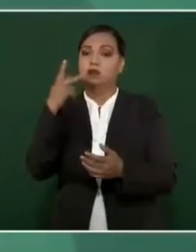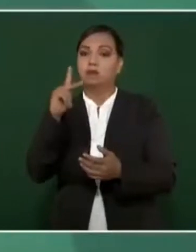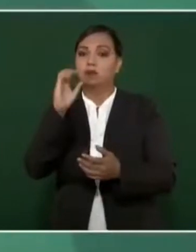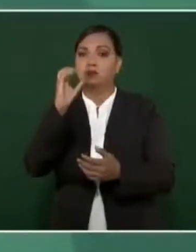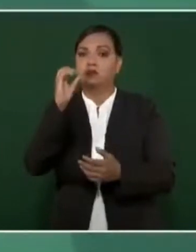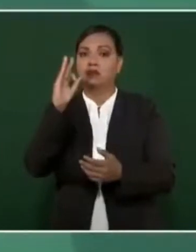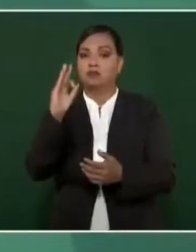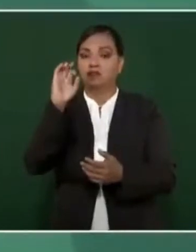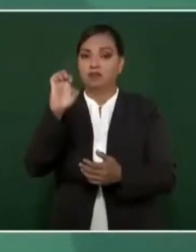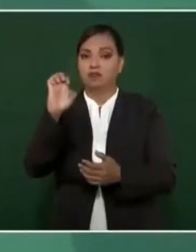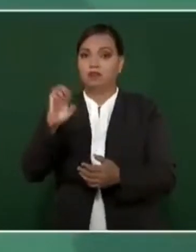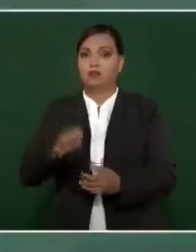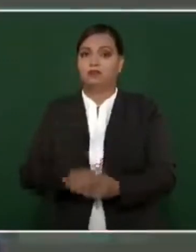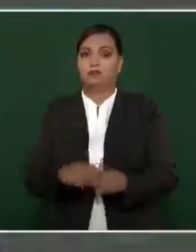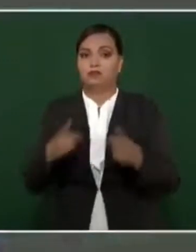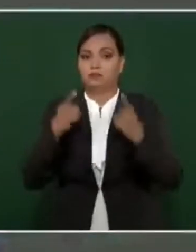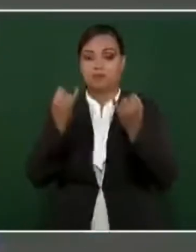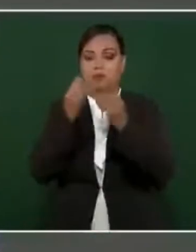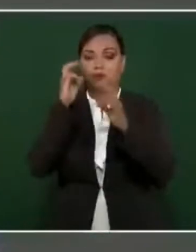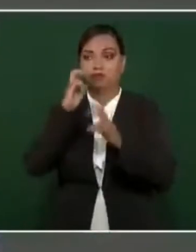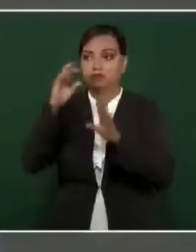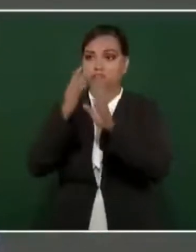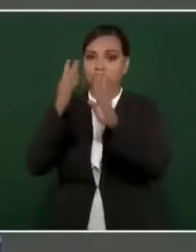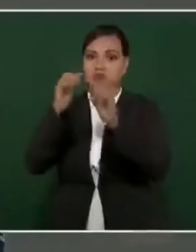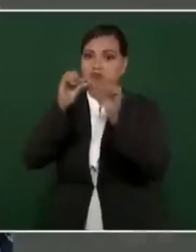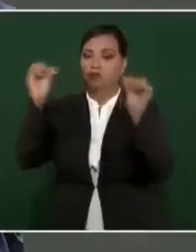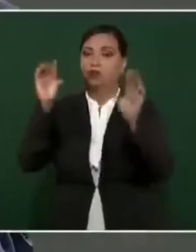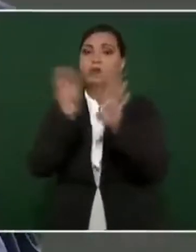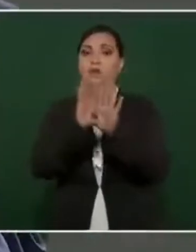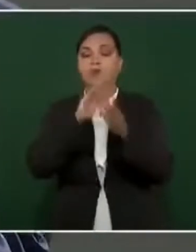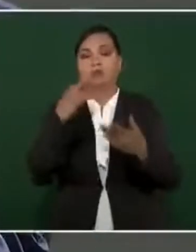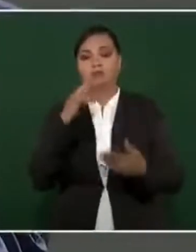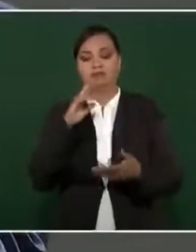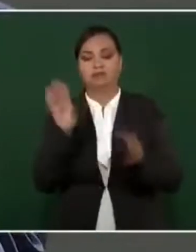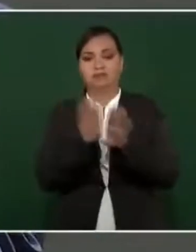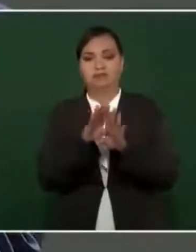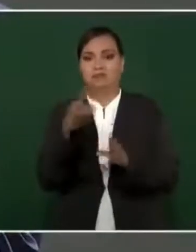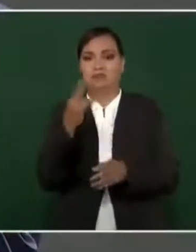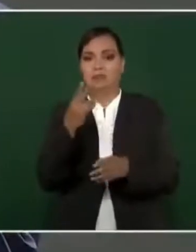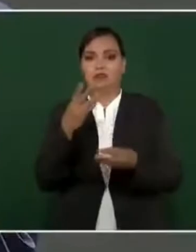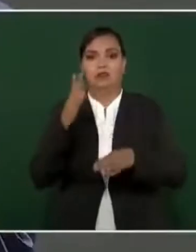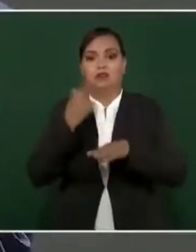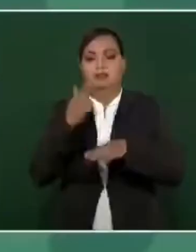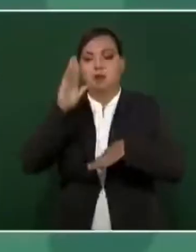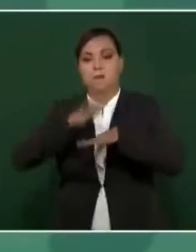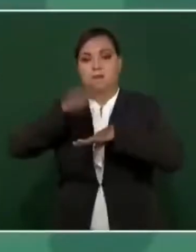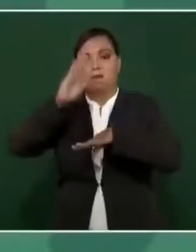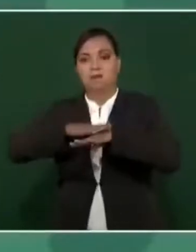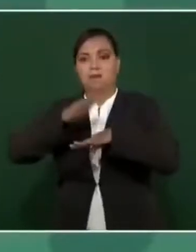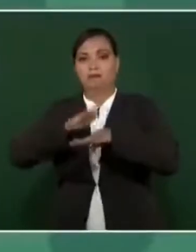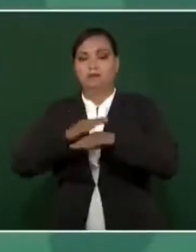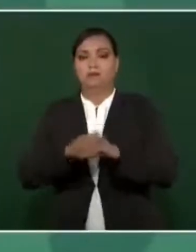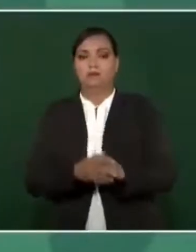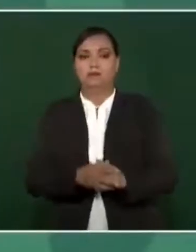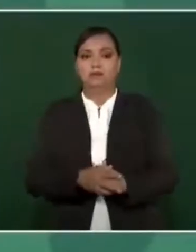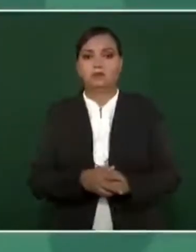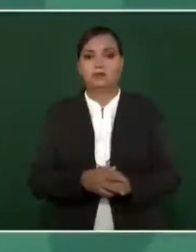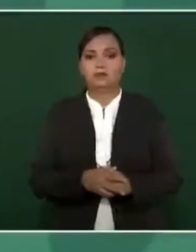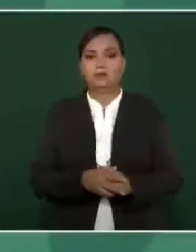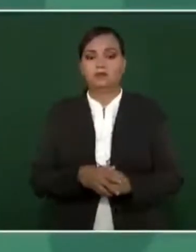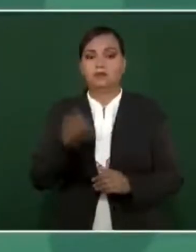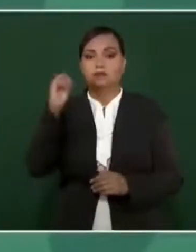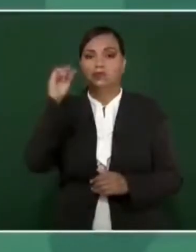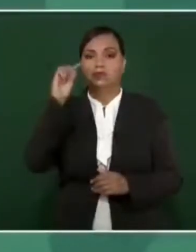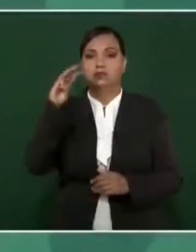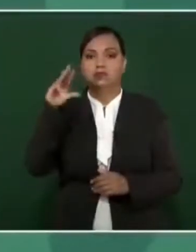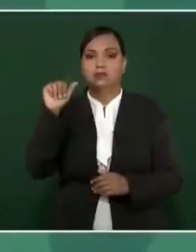resulta insuficiente el sistema de líneas de transmisión de la